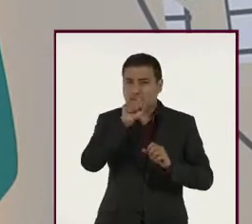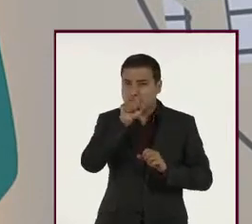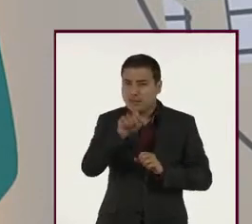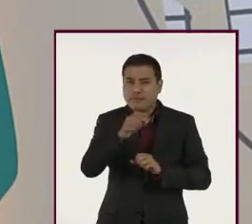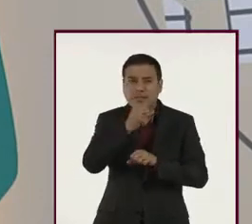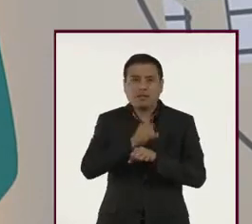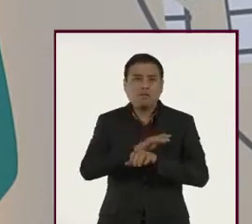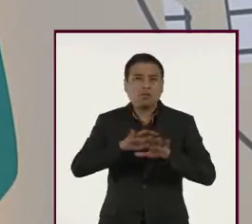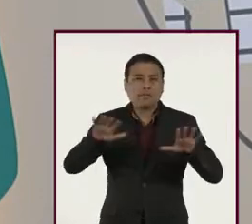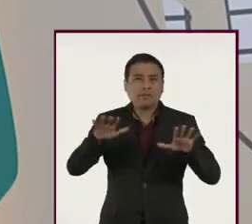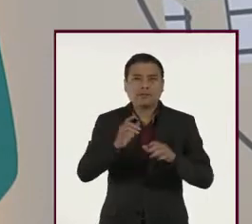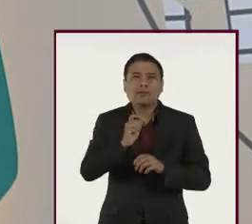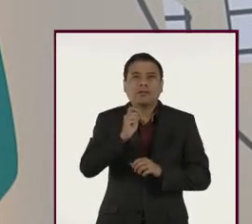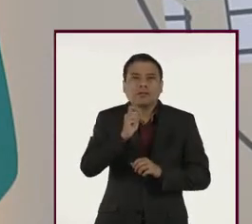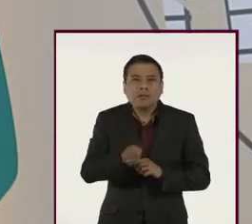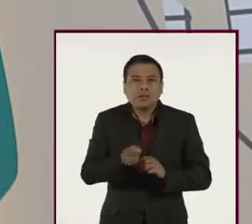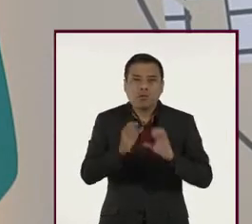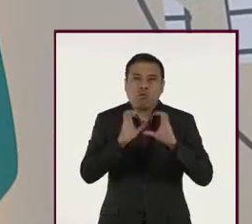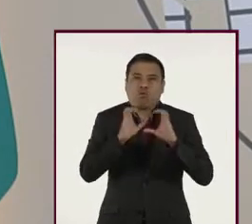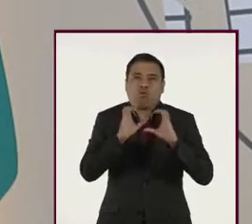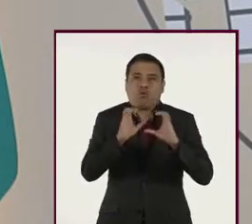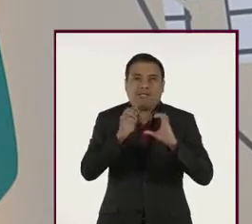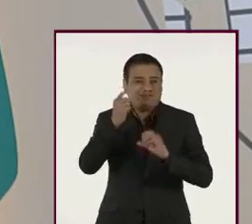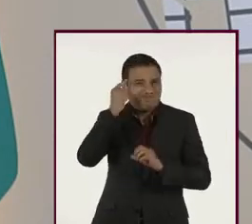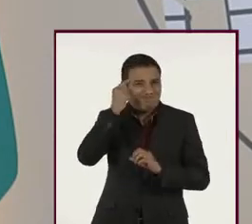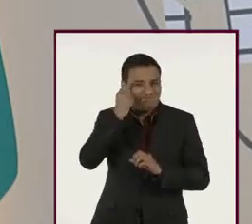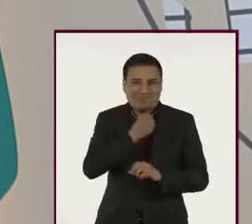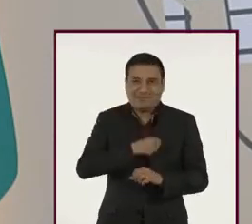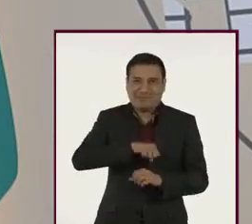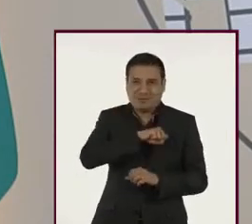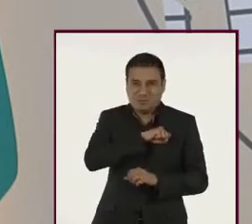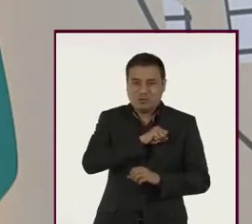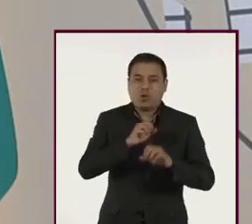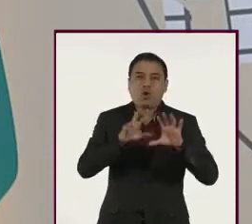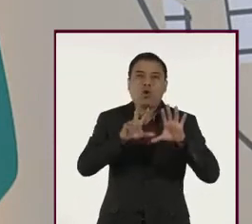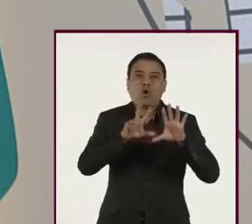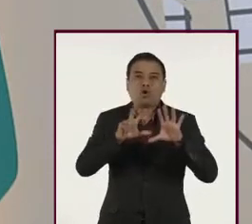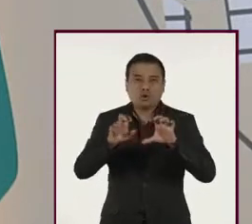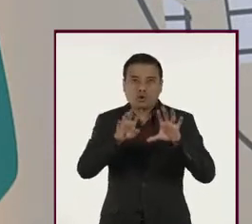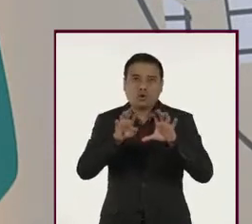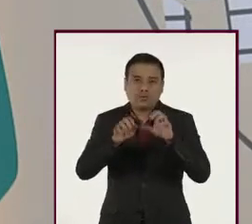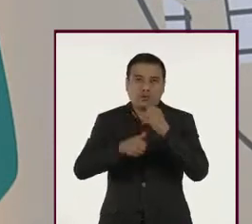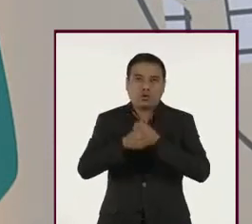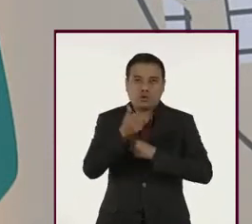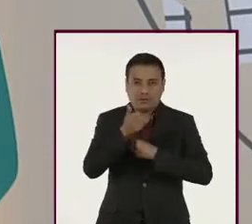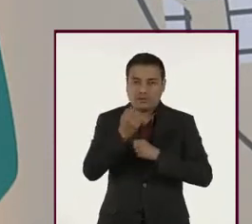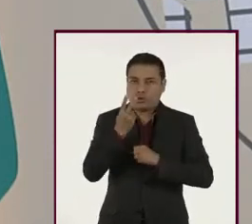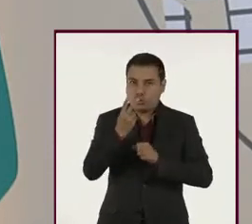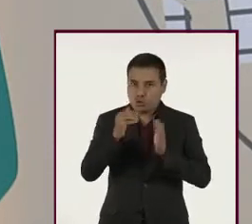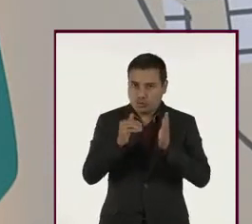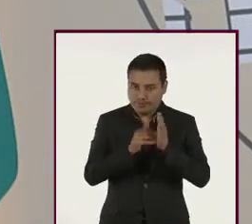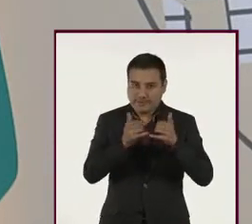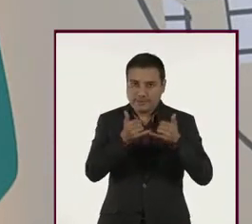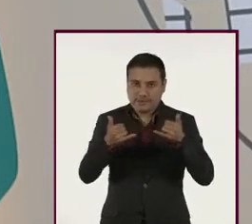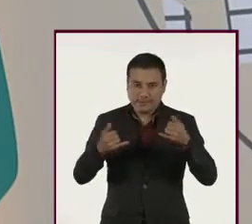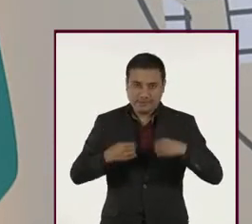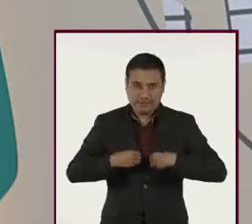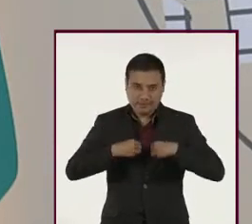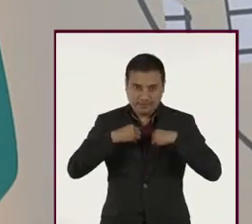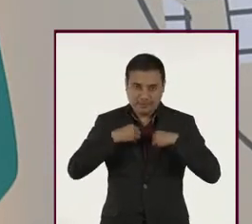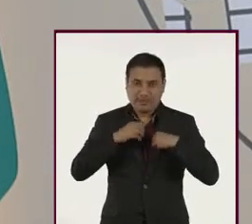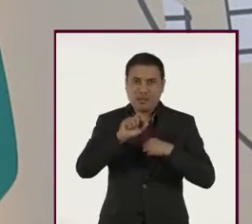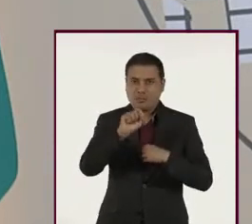relacionada con el cuidado de la salud mental. La línea de la vida es 800-911-2000. Ustedes lo saben, está disponible